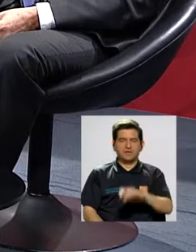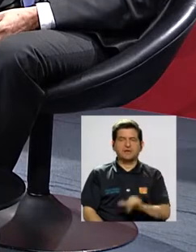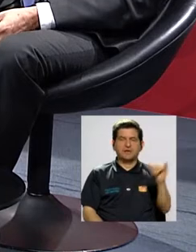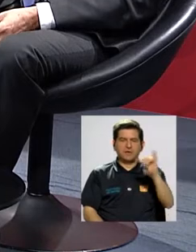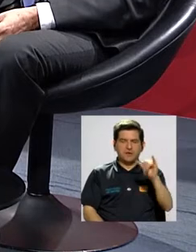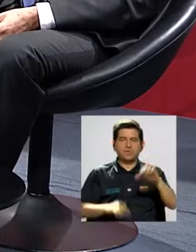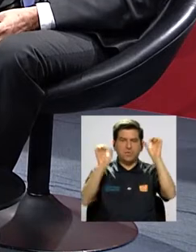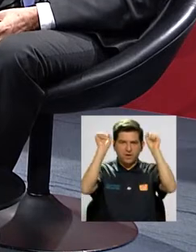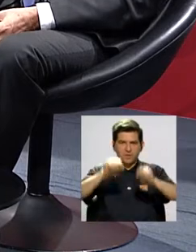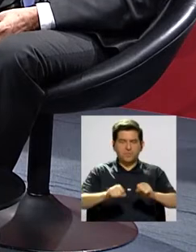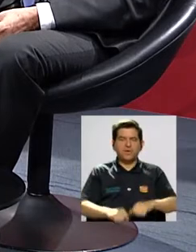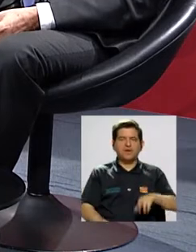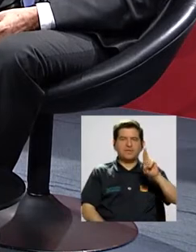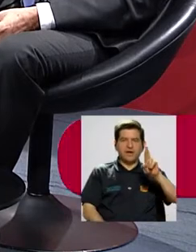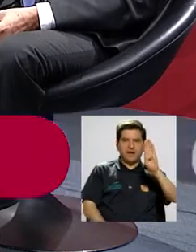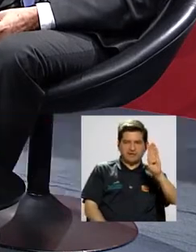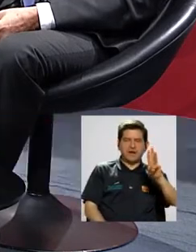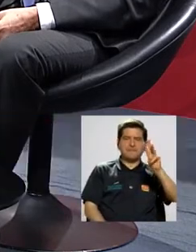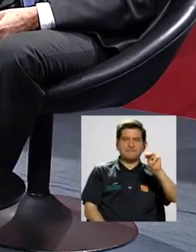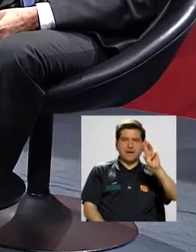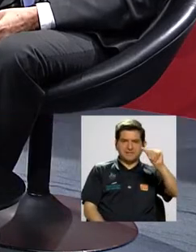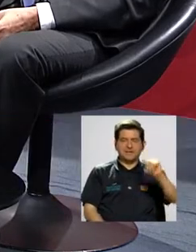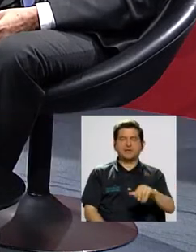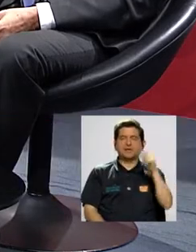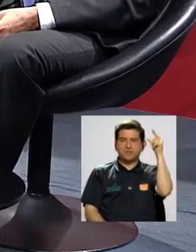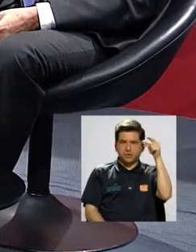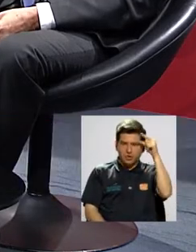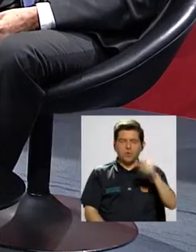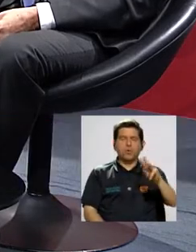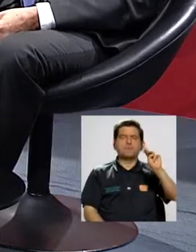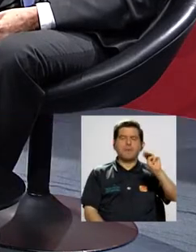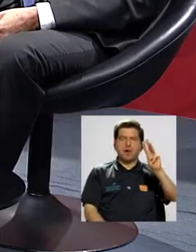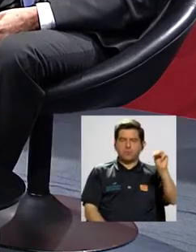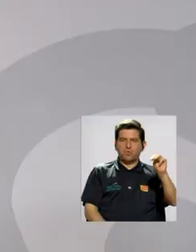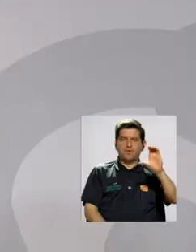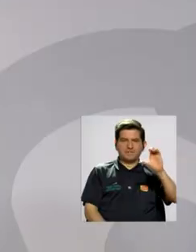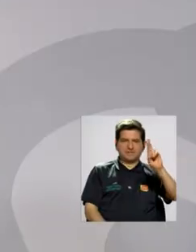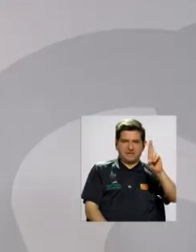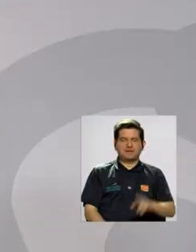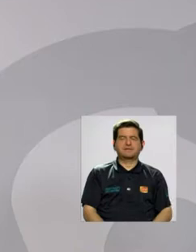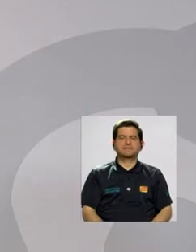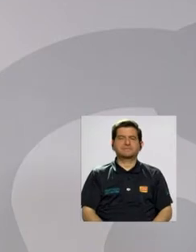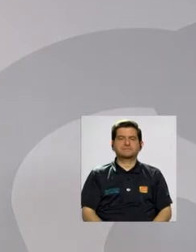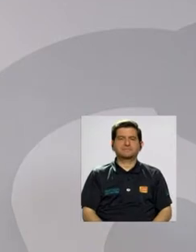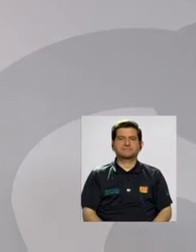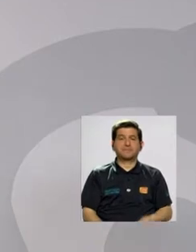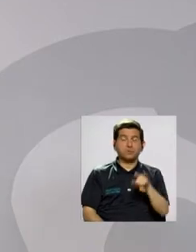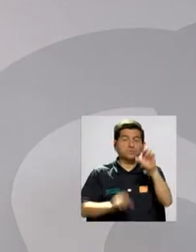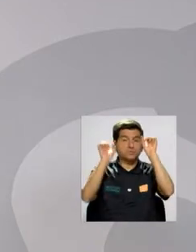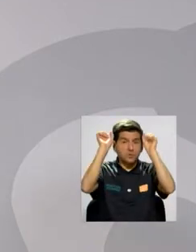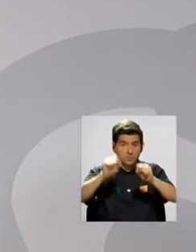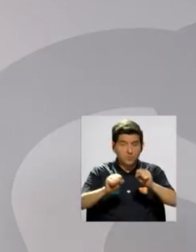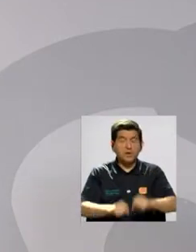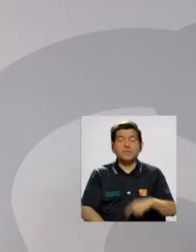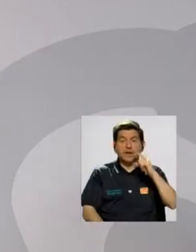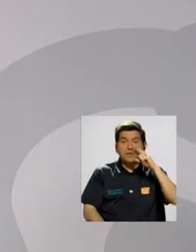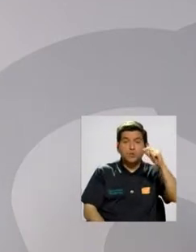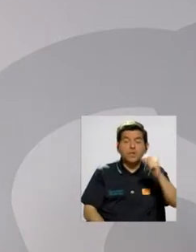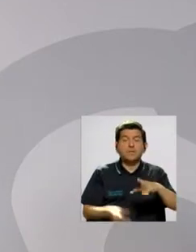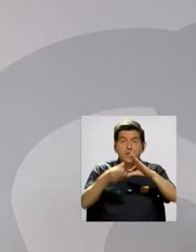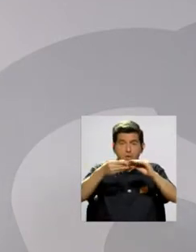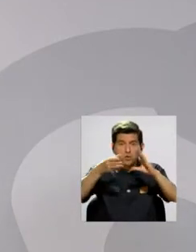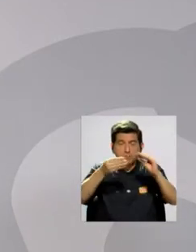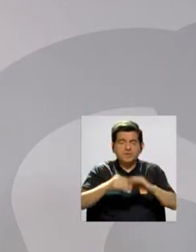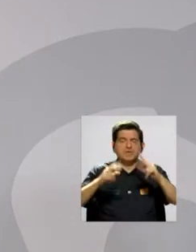también pueden seguir a don Randall Blanco, a Marcia Aguiluz y, por supuesto, a Marlon Mora CR en Twitter, para que ustedes puedan hacer sus comentarios alrededor de